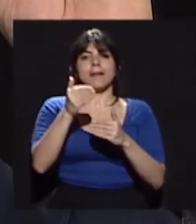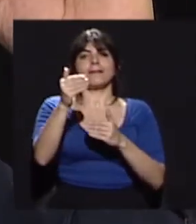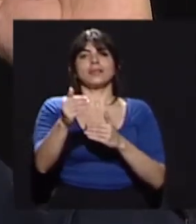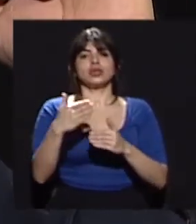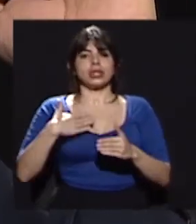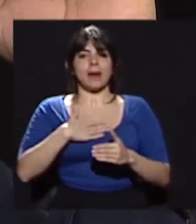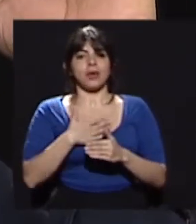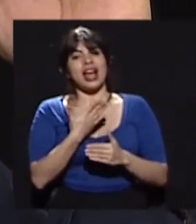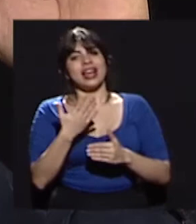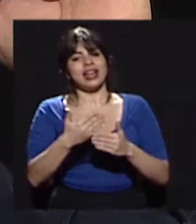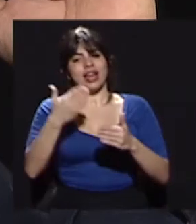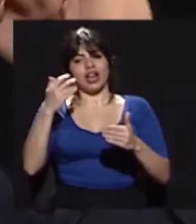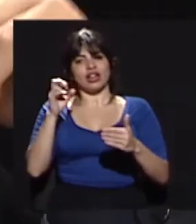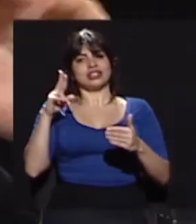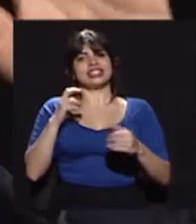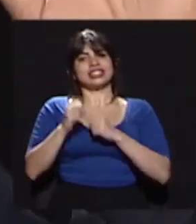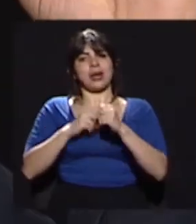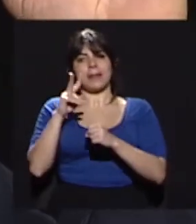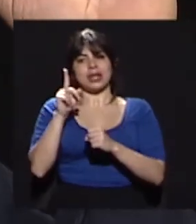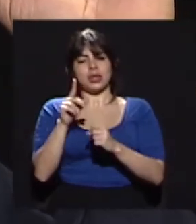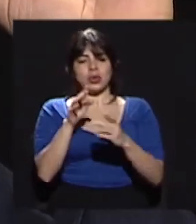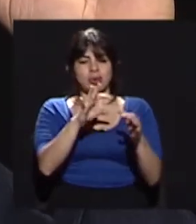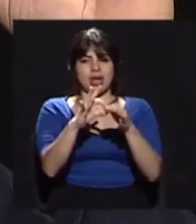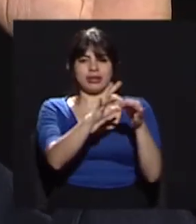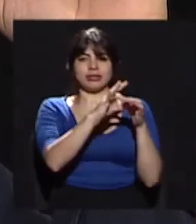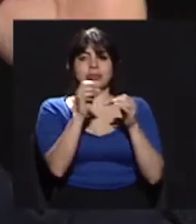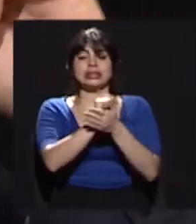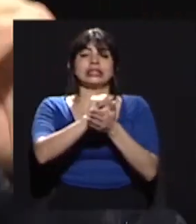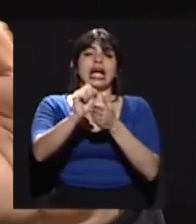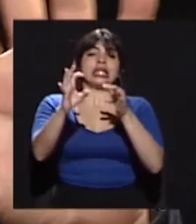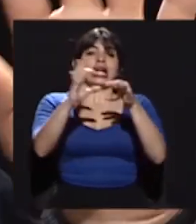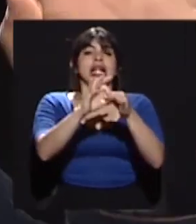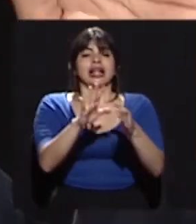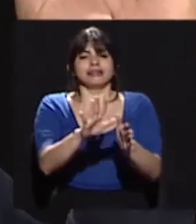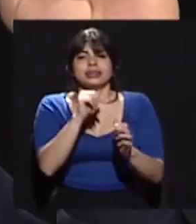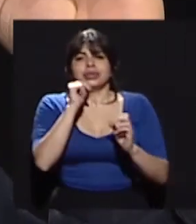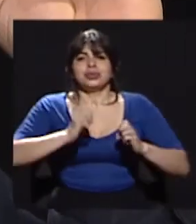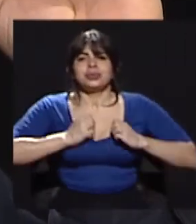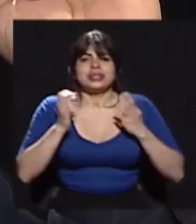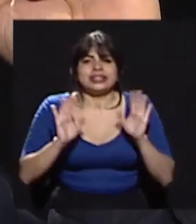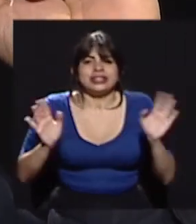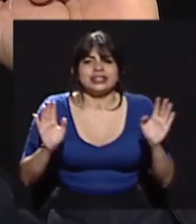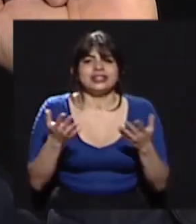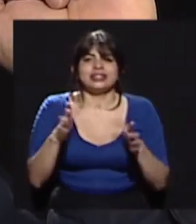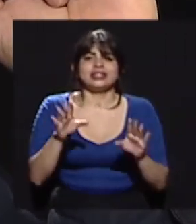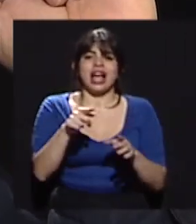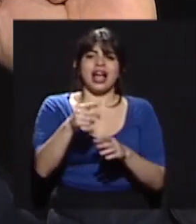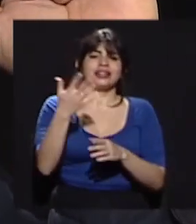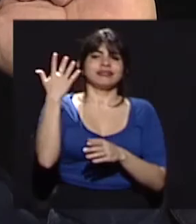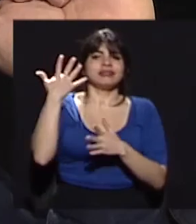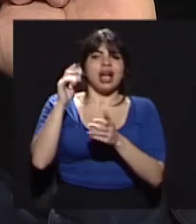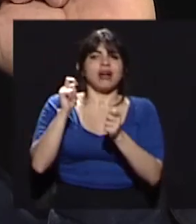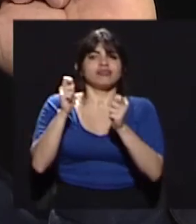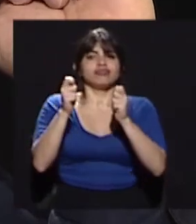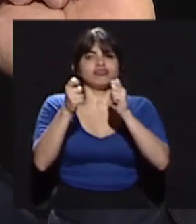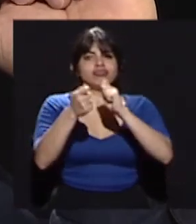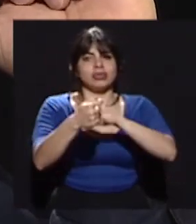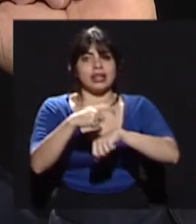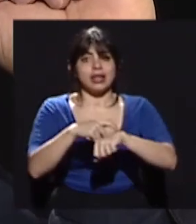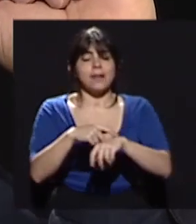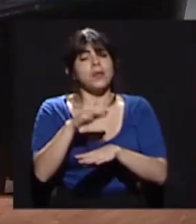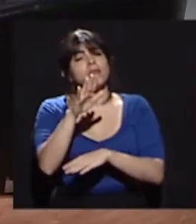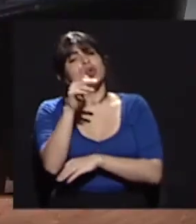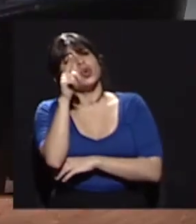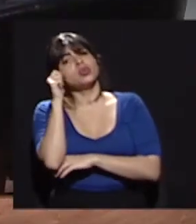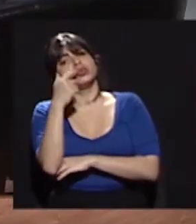la costa rica- del siglo 21 esas alianzas así como la santa alianza y todas esas cosas ya no existe eso eso eso irá cambiando con el tiempo louis ya